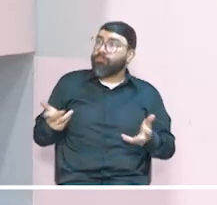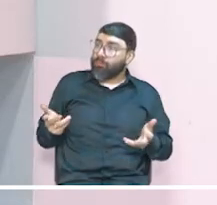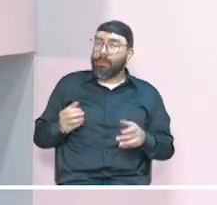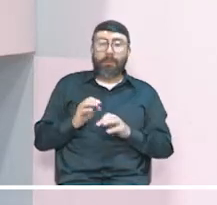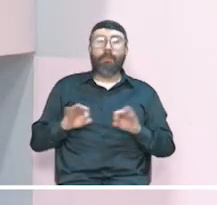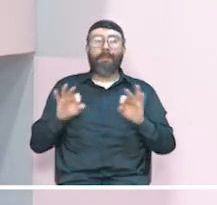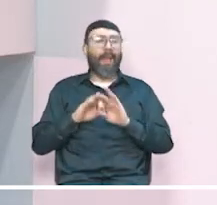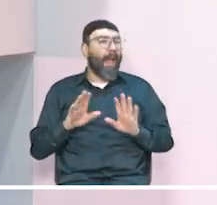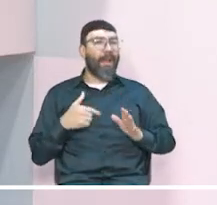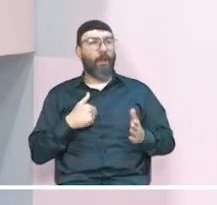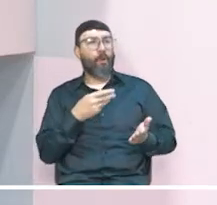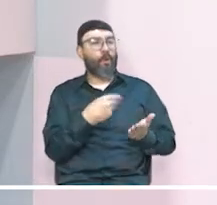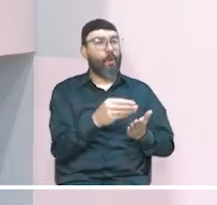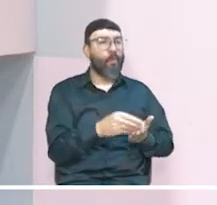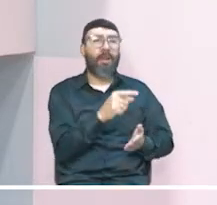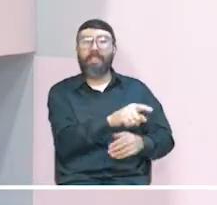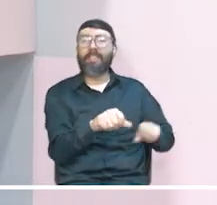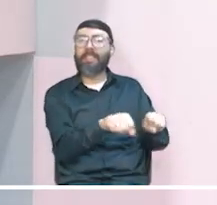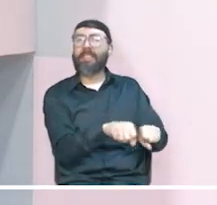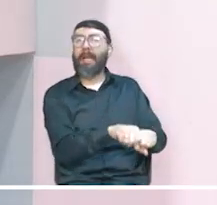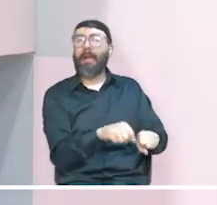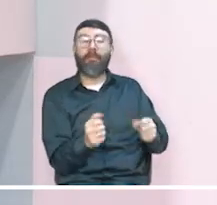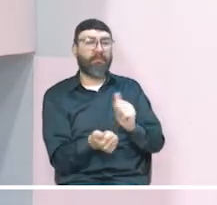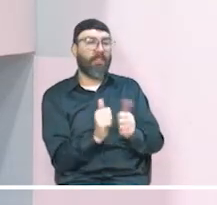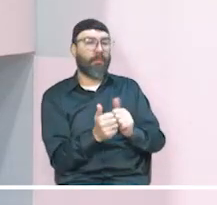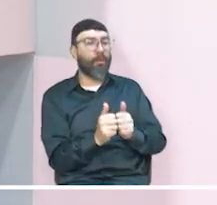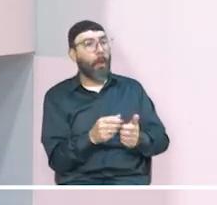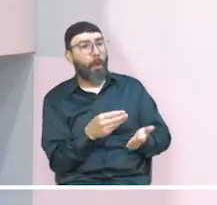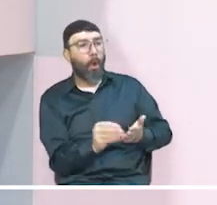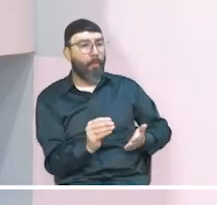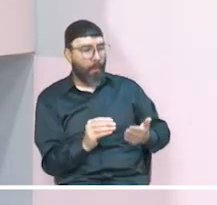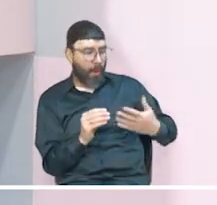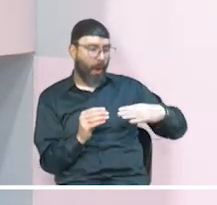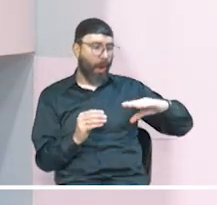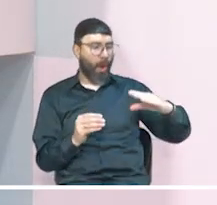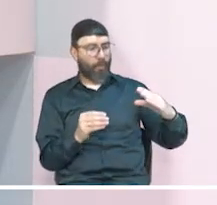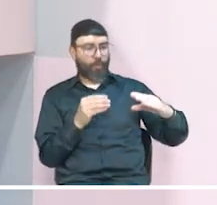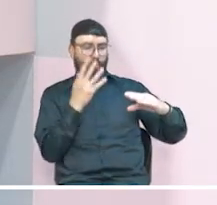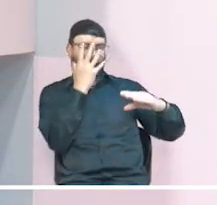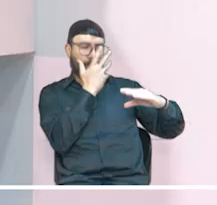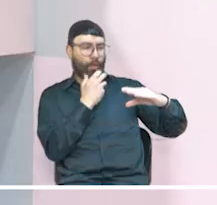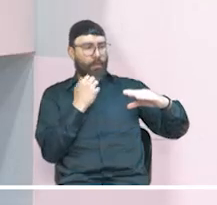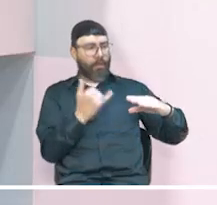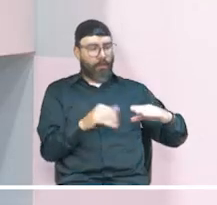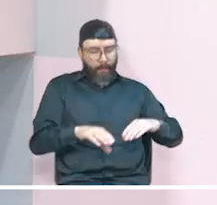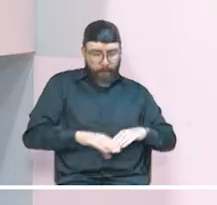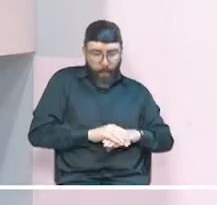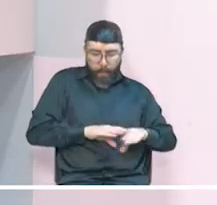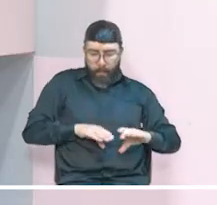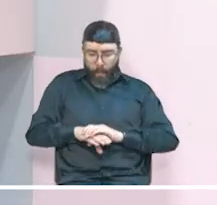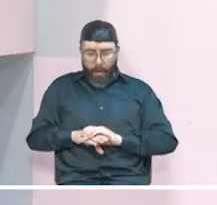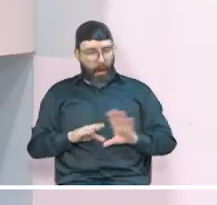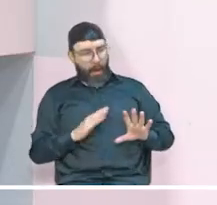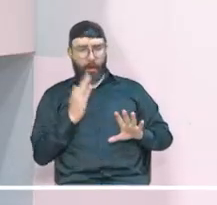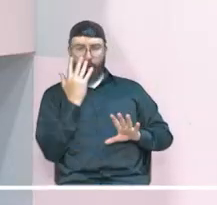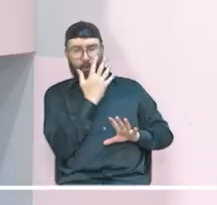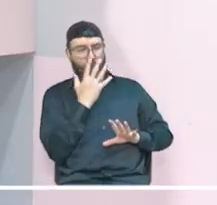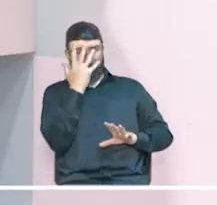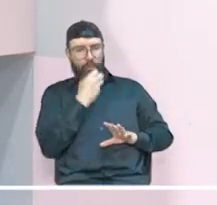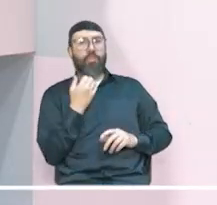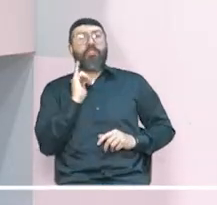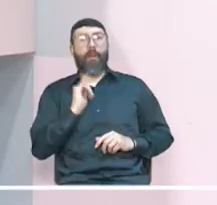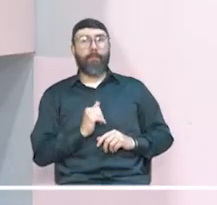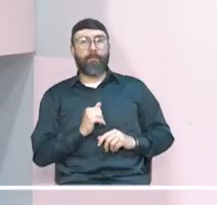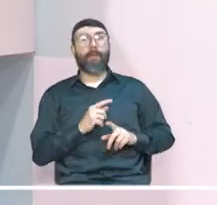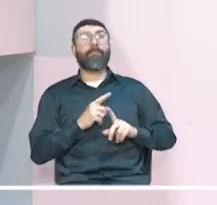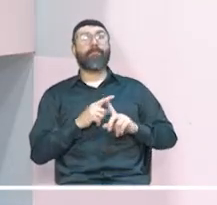compra unos tenis, pues uno realmente la mayoría de las veces lo compra como por lindos, porque le parecieron pues como que los colores eran agradables, pero es que resulta